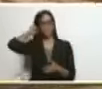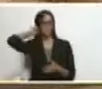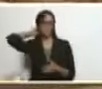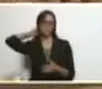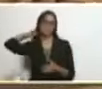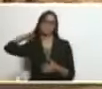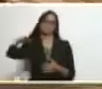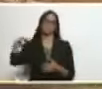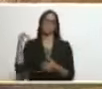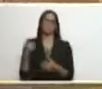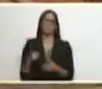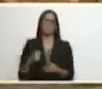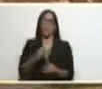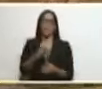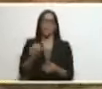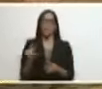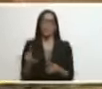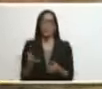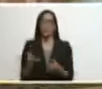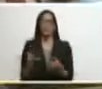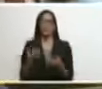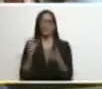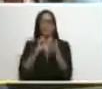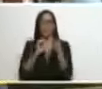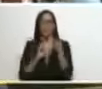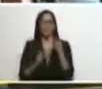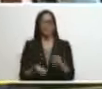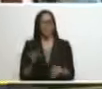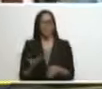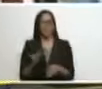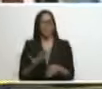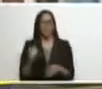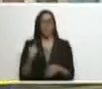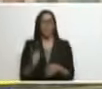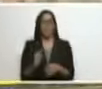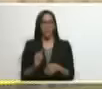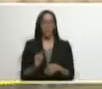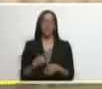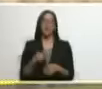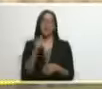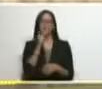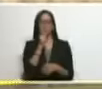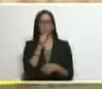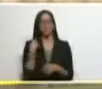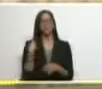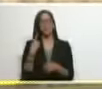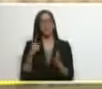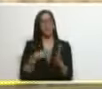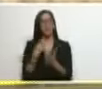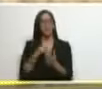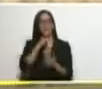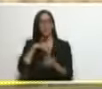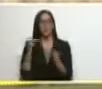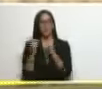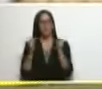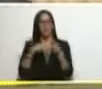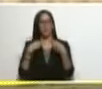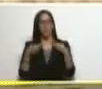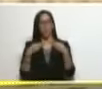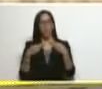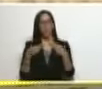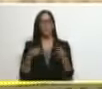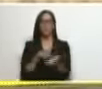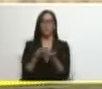Se dan varios hechos inéditos. Primero, la consulta por primera vez en la historia y el debate público sobre el tema de la Guayana